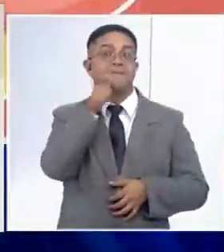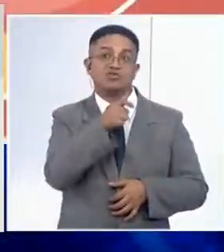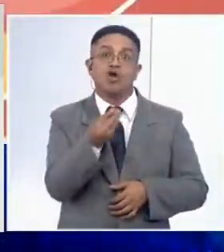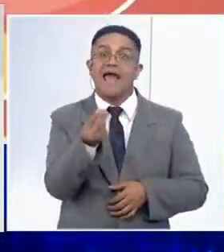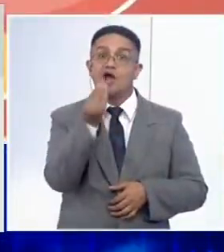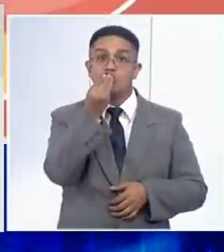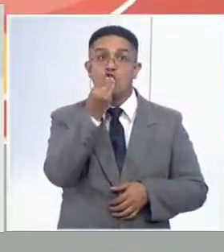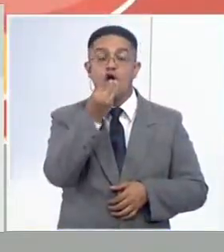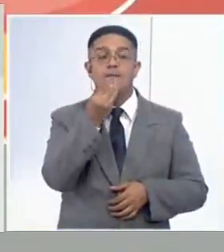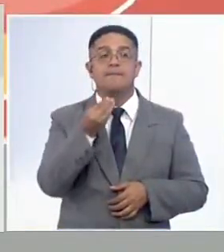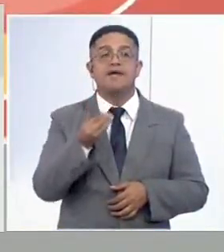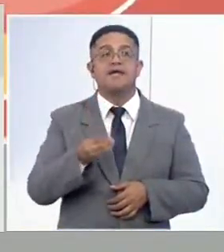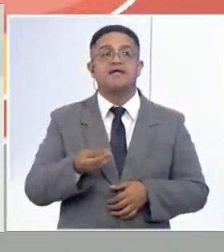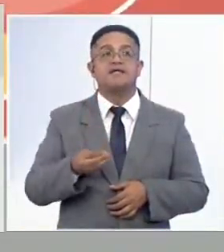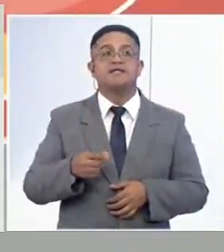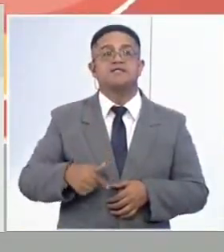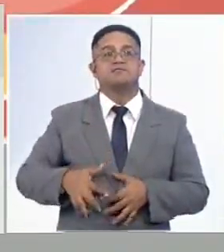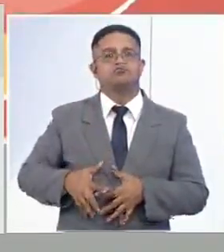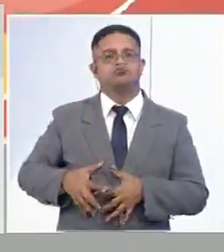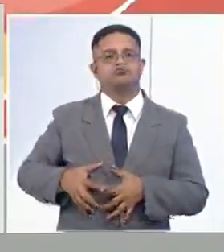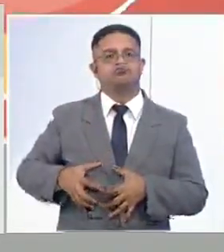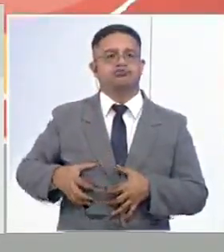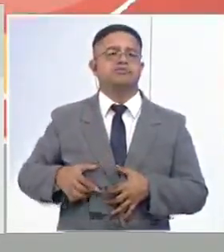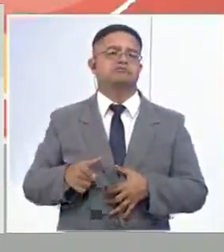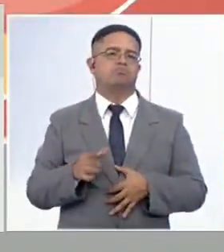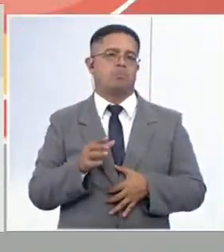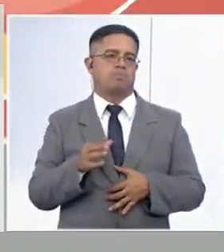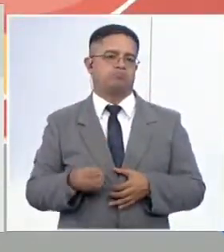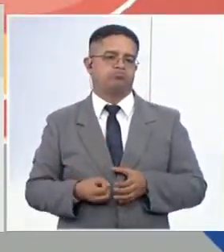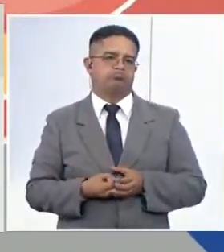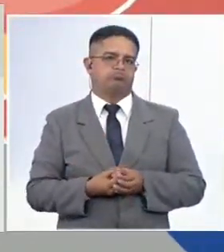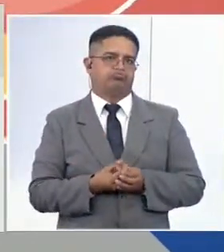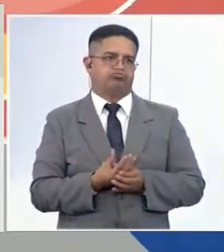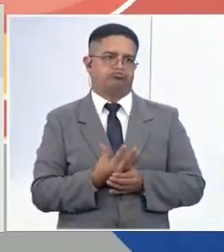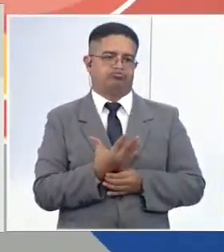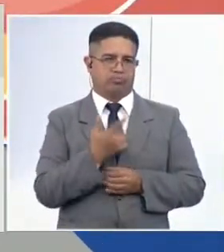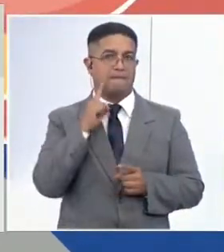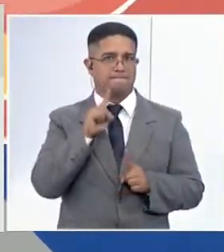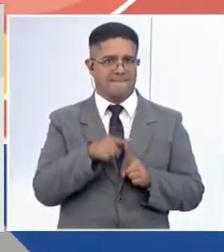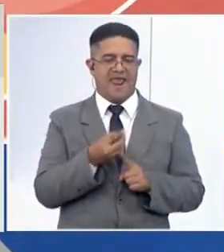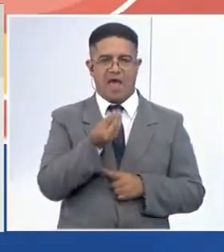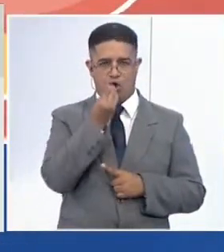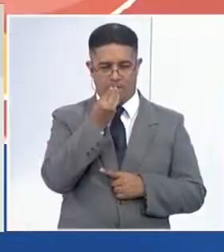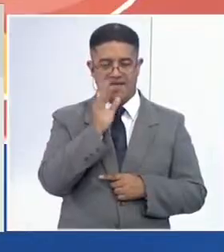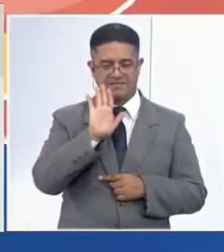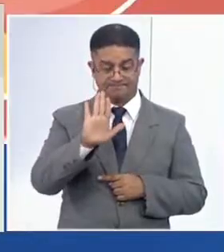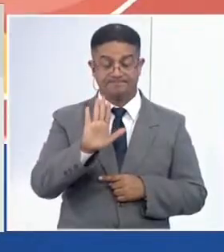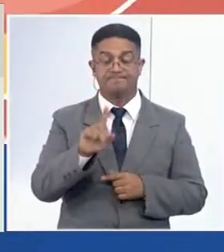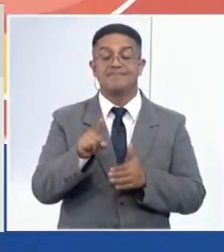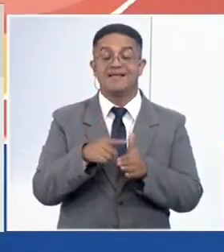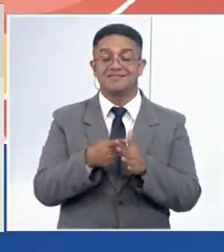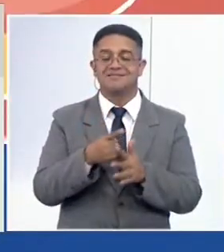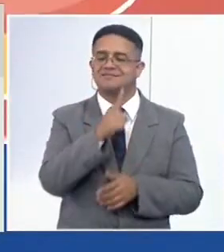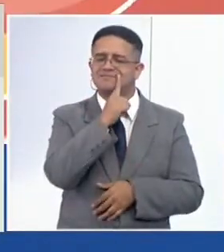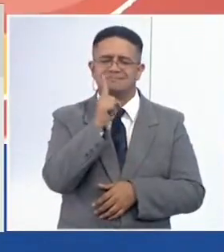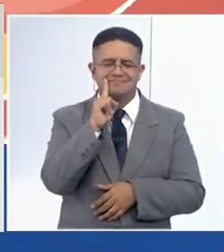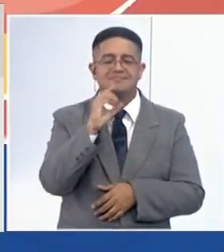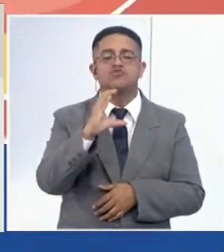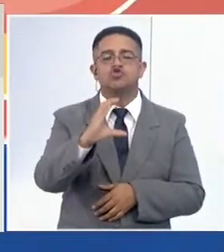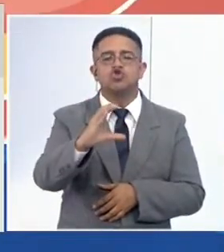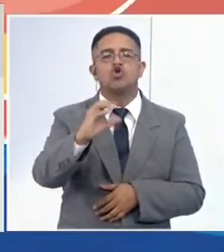come, contrae y esa bilis es excretada en el duodeno. Ahora bien, cuando tenemos el término de la